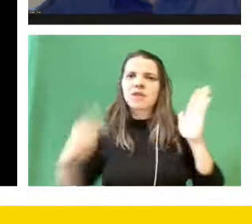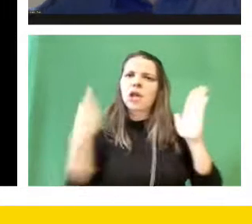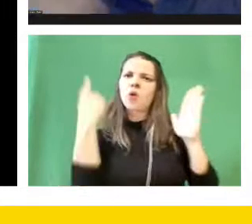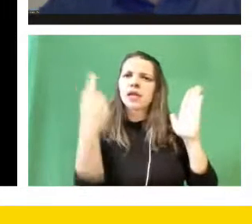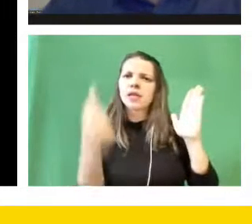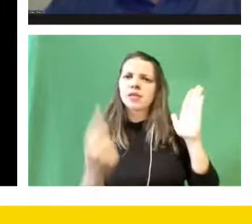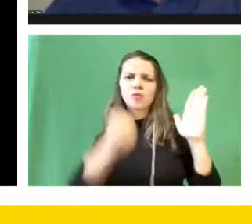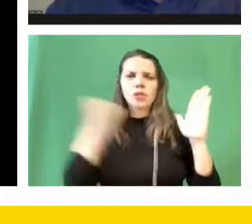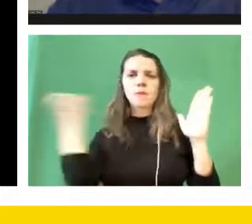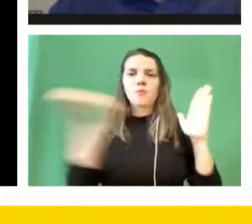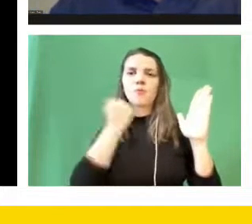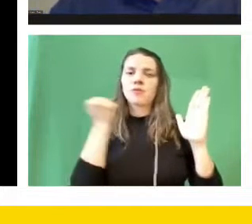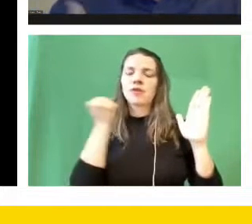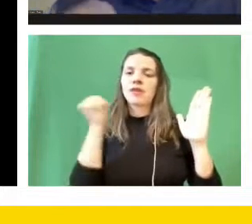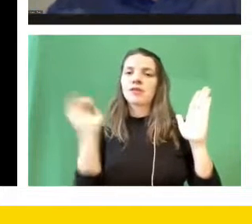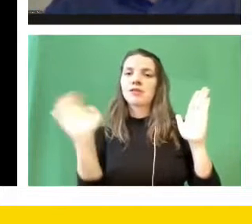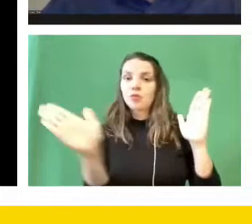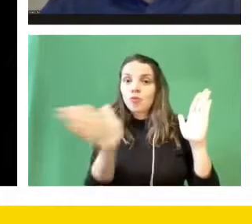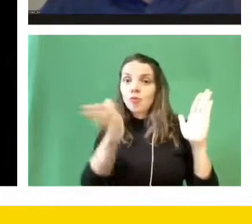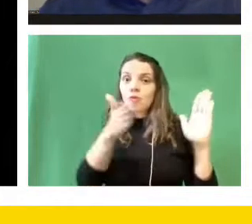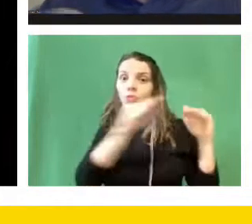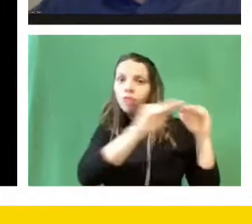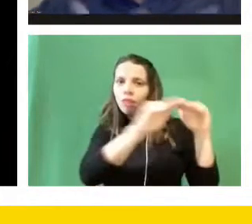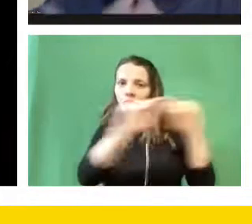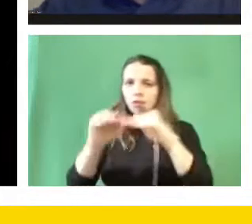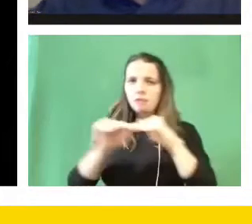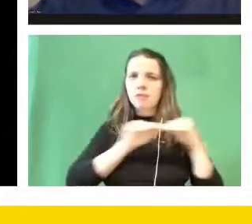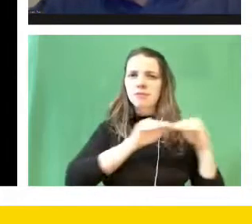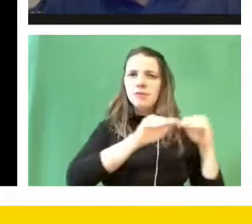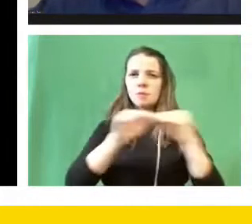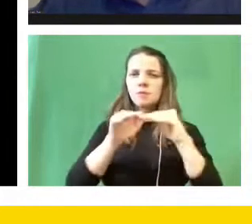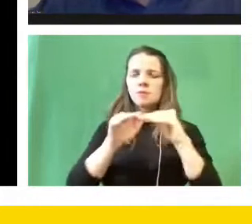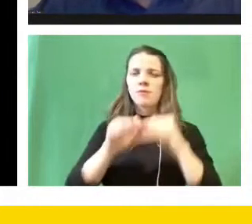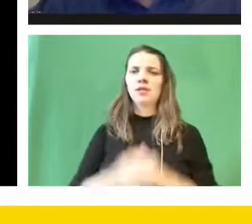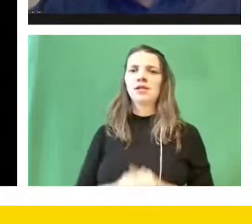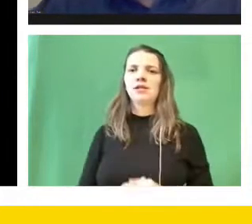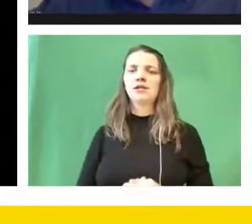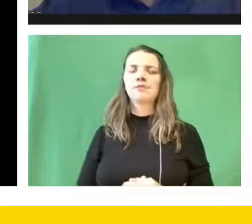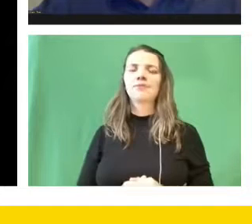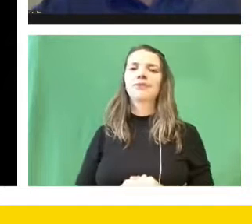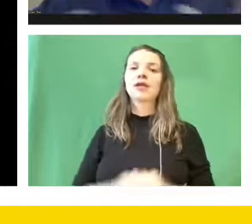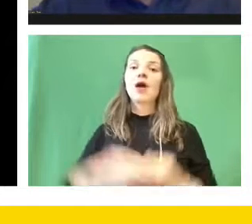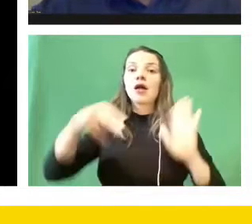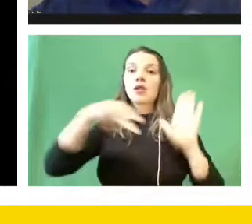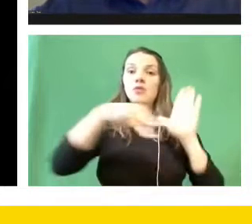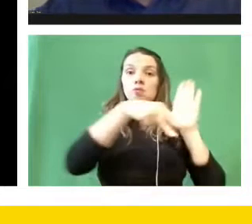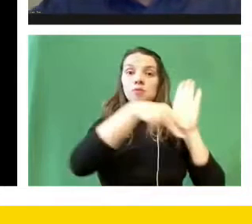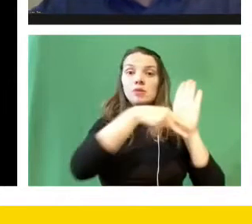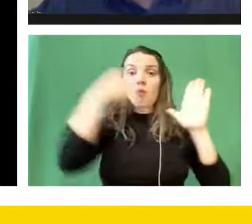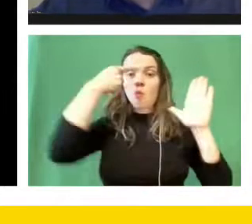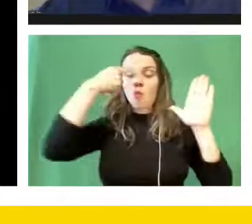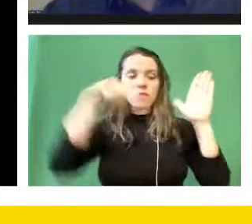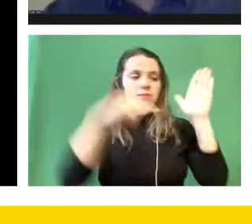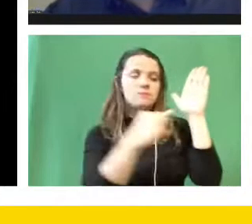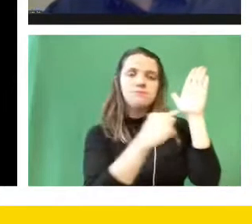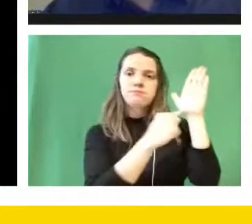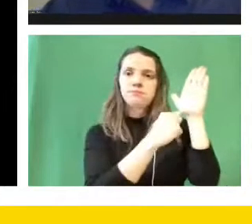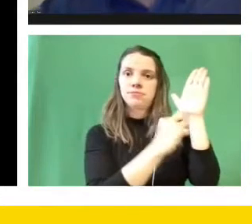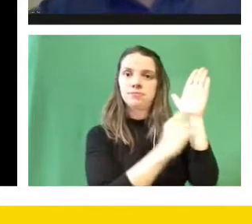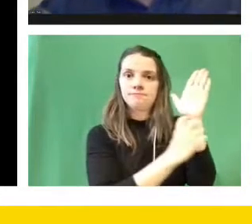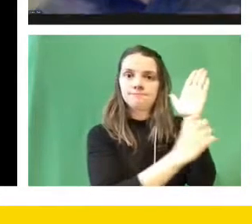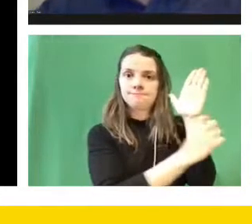Entonces, la última normativa que yo voy a citar y que de alguna manera se encadena con las otras, yo voy a mostrar cómo se podrían